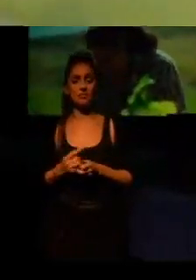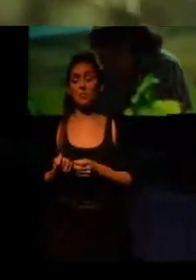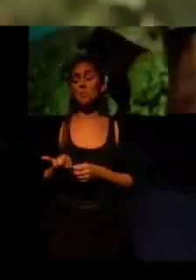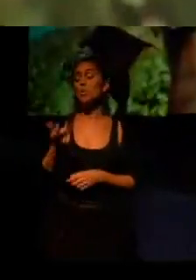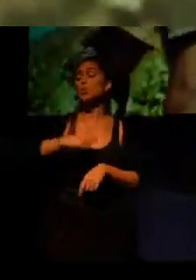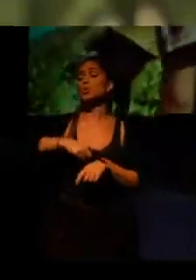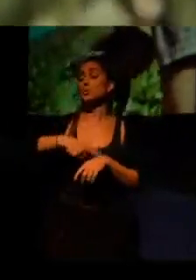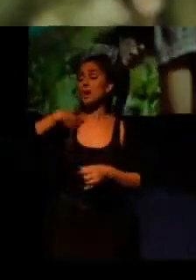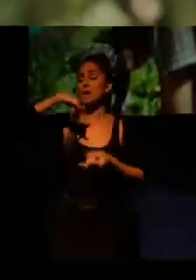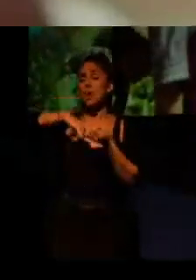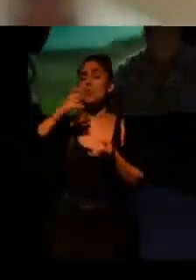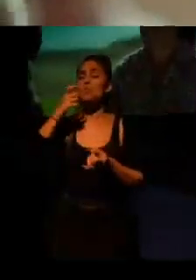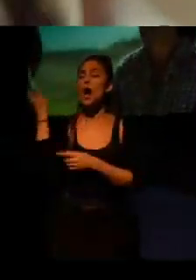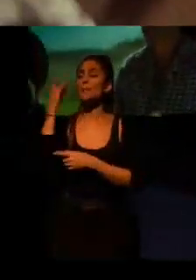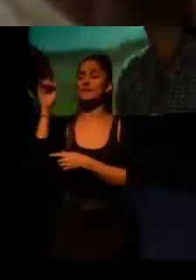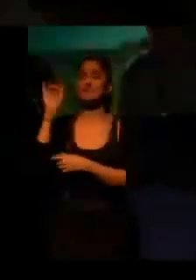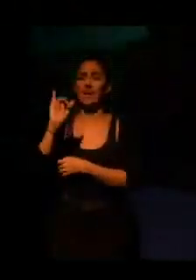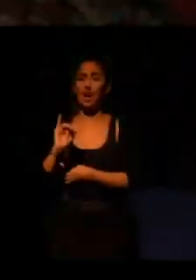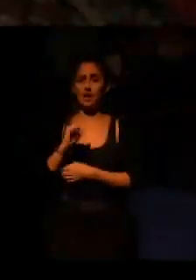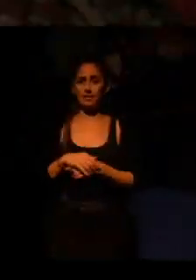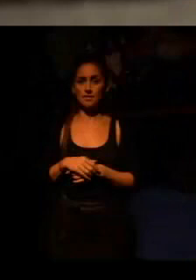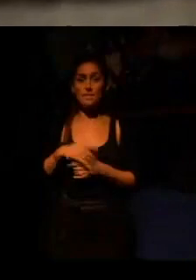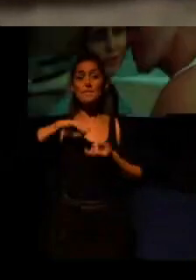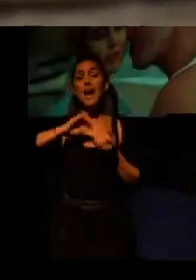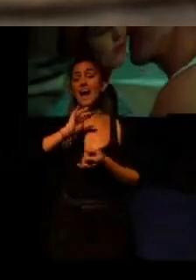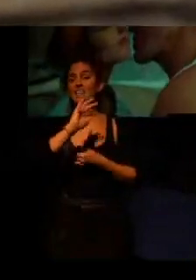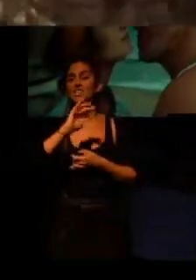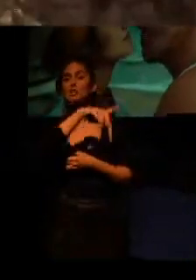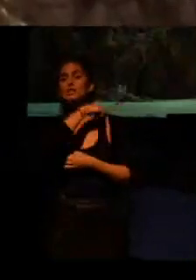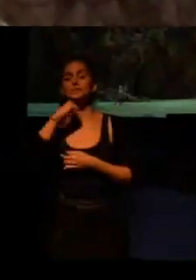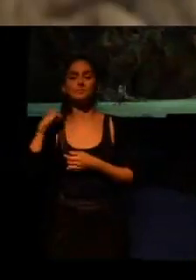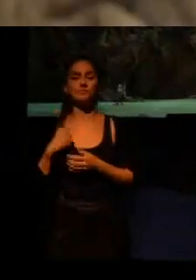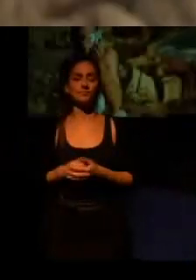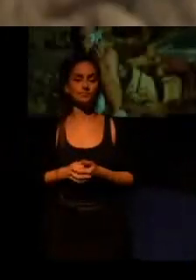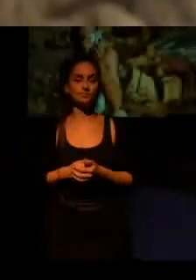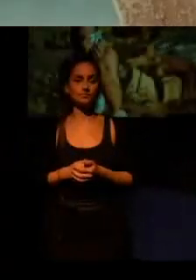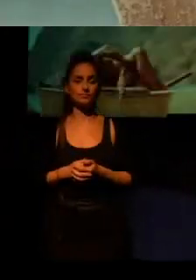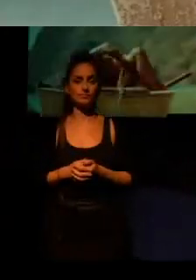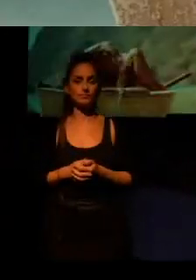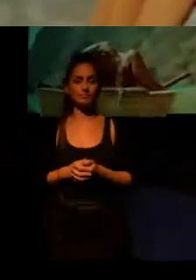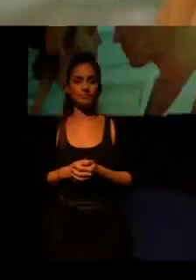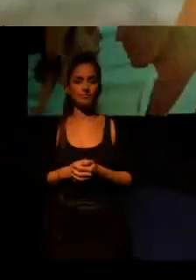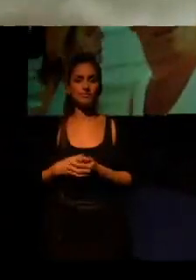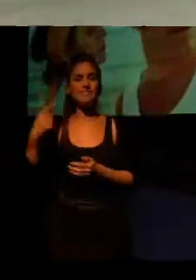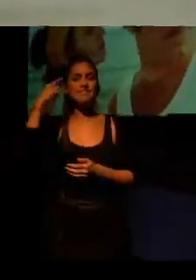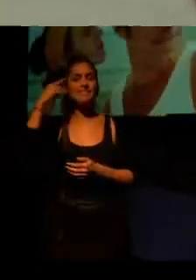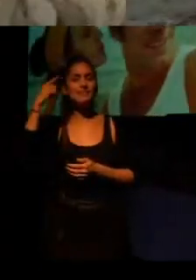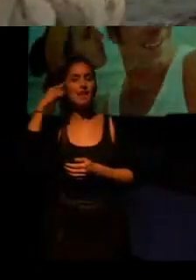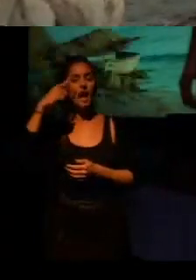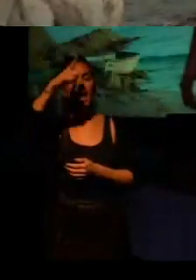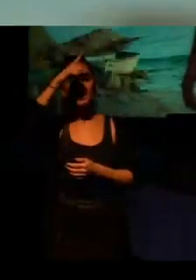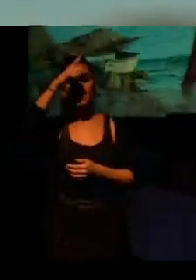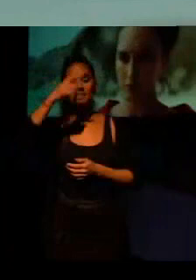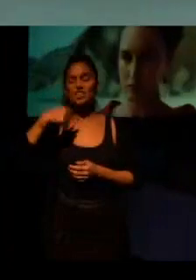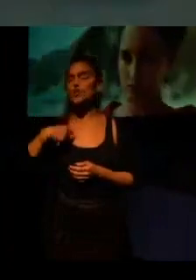Llanos. Tenía una mano. Y tu marido le cortó el cuello. Echarás de menos el mar en Alemania. No será lo único que eche de menos. Voy a volver y nos vamos a